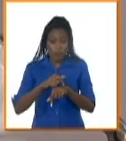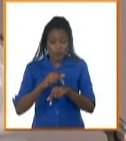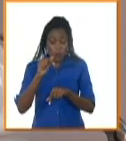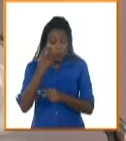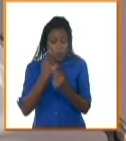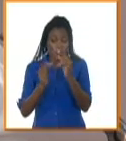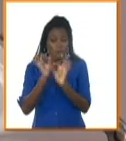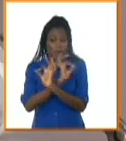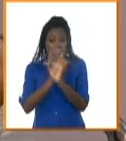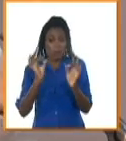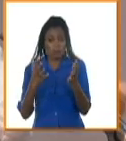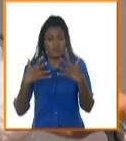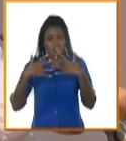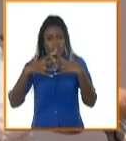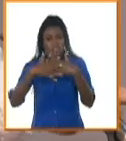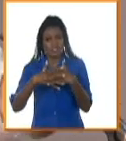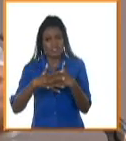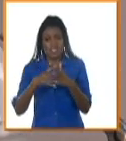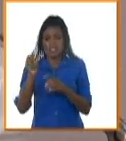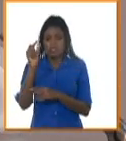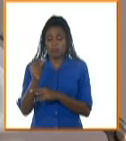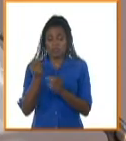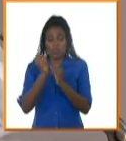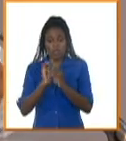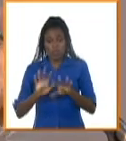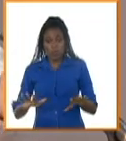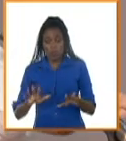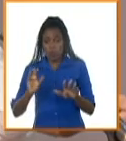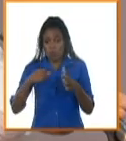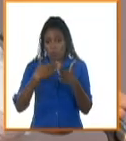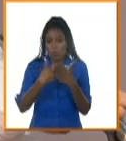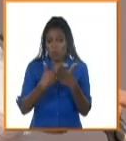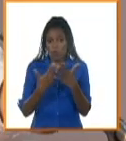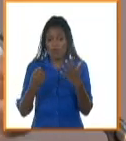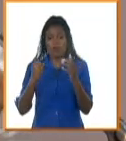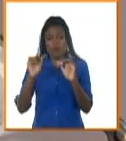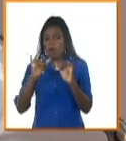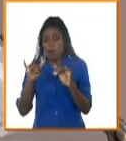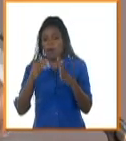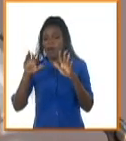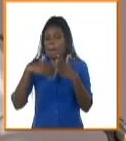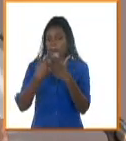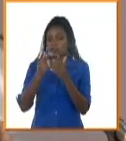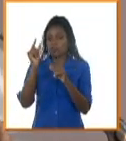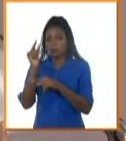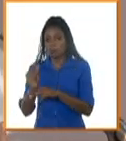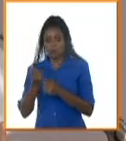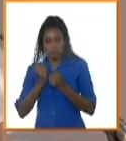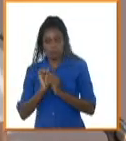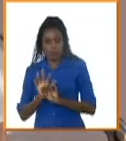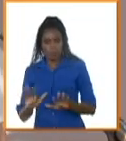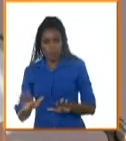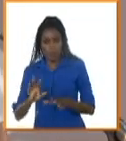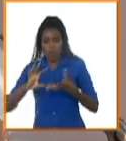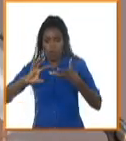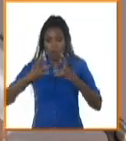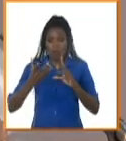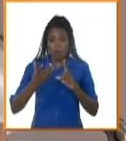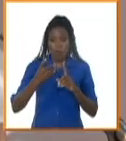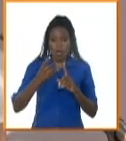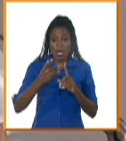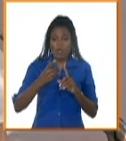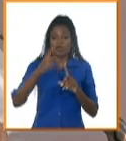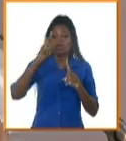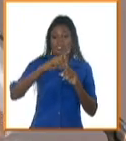lo mismo Está en la relación de las personas naturales con las empresas las empresas con las personas naturales no es lo mismo la forma en que los tcp